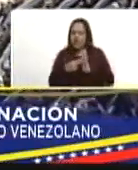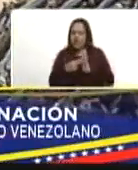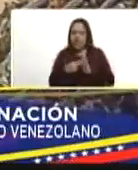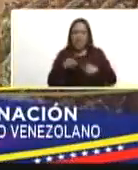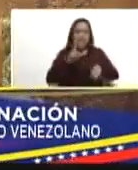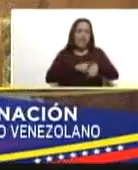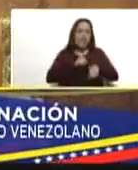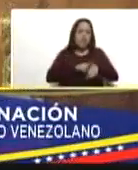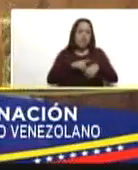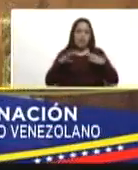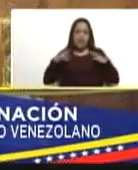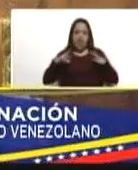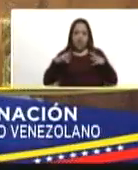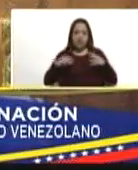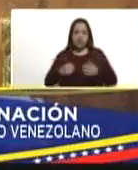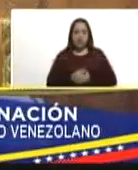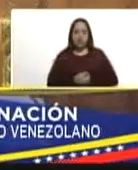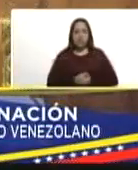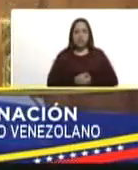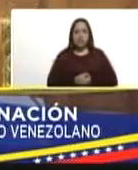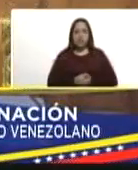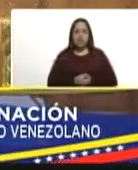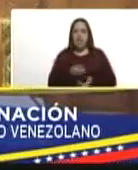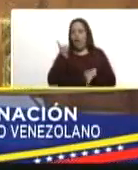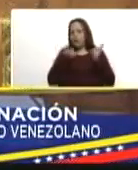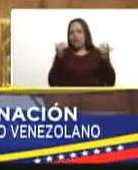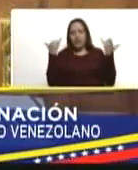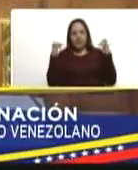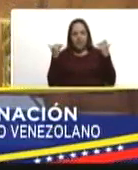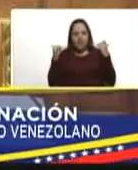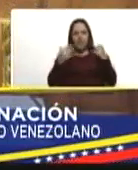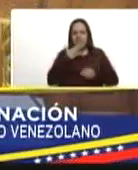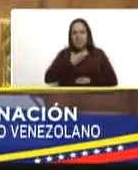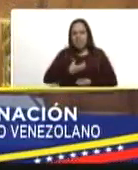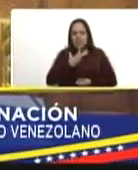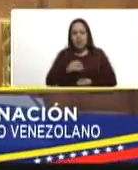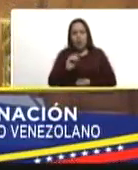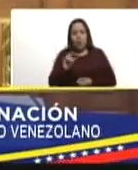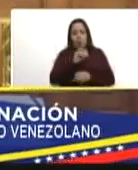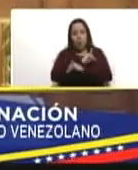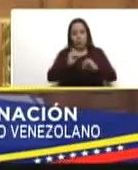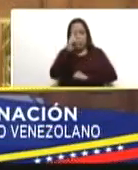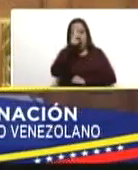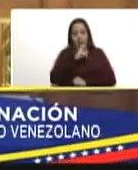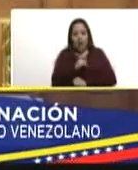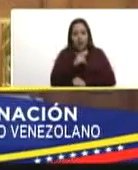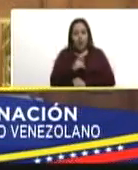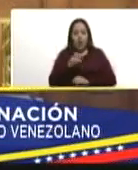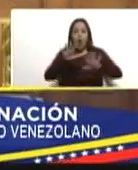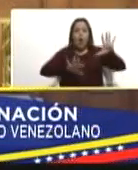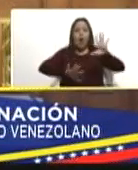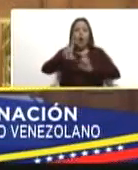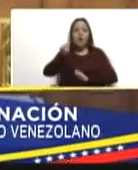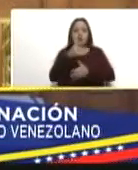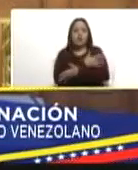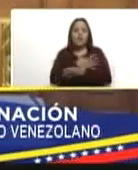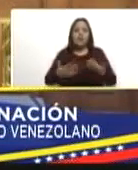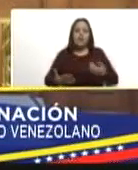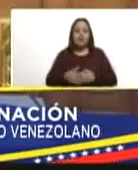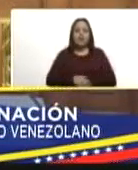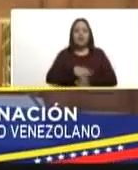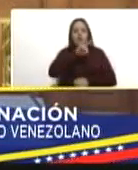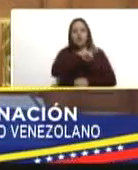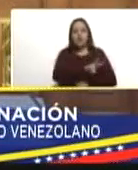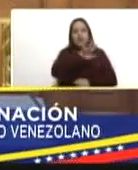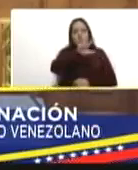temporada de vacaciones de celebración de sembrina y de año nuevo 11,25